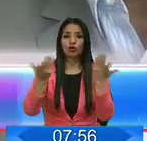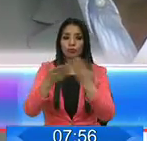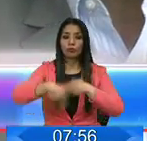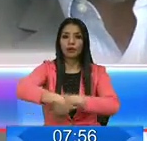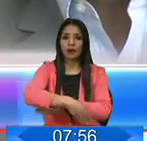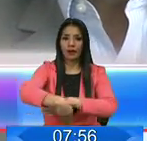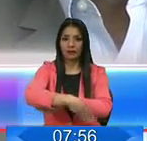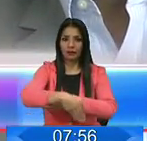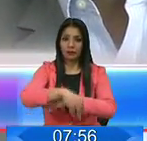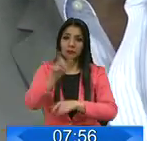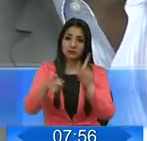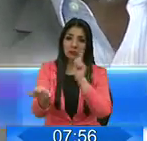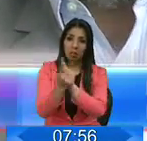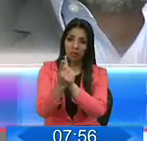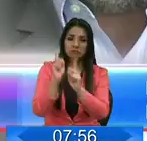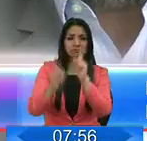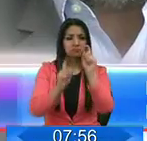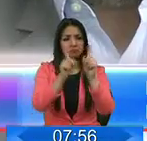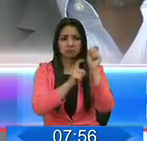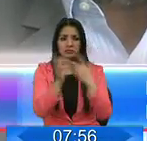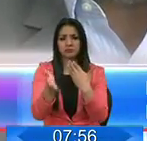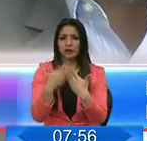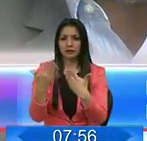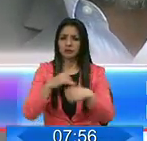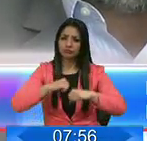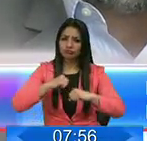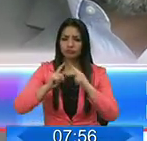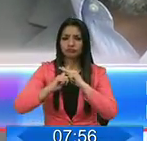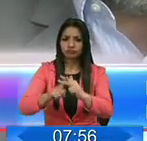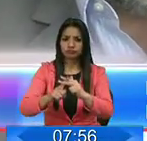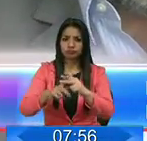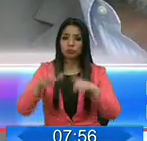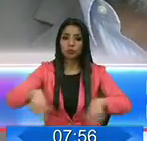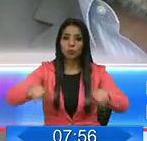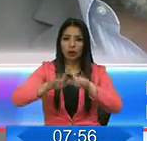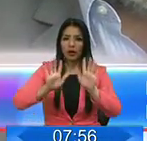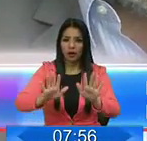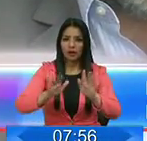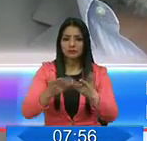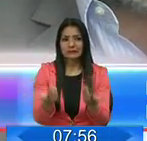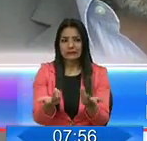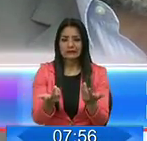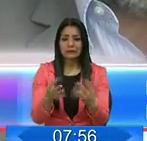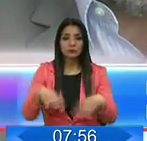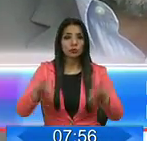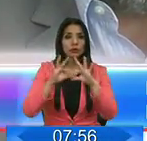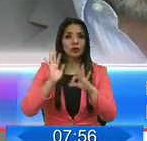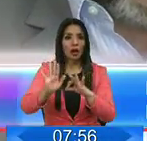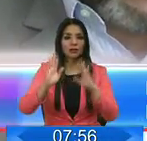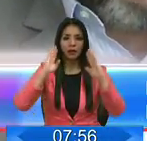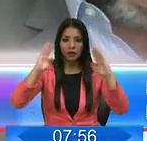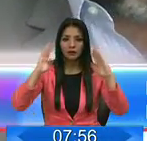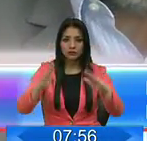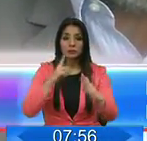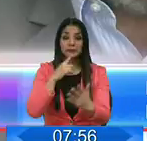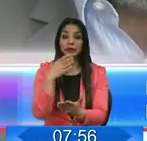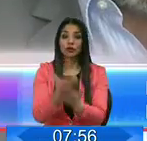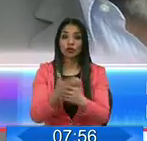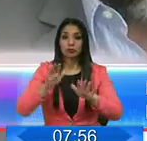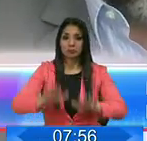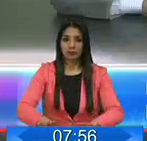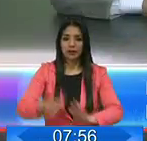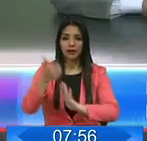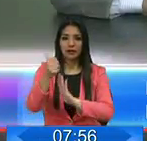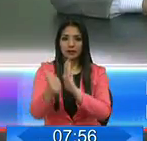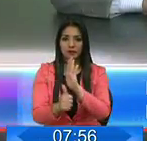así multiplicar la colocación del crédito en un sector que para nosotros es demasiado importante para la economía, que es el sector artesanal.